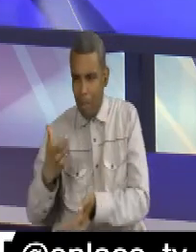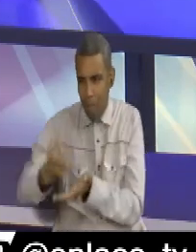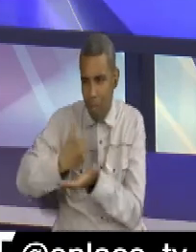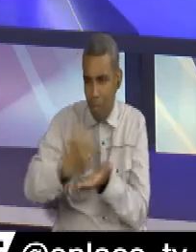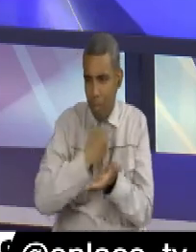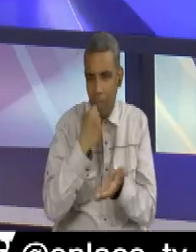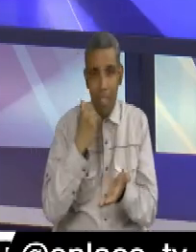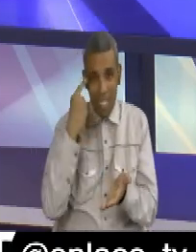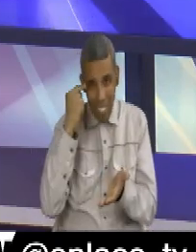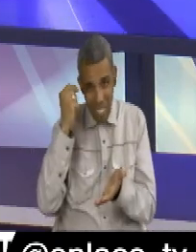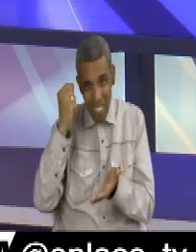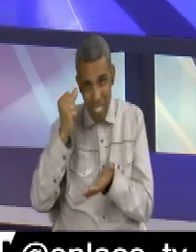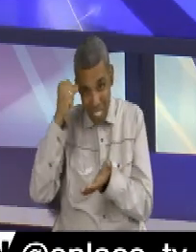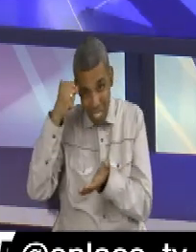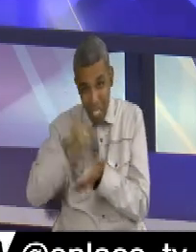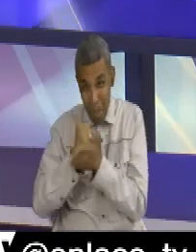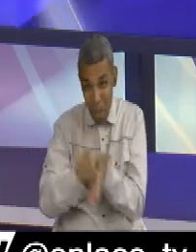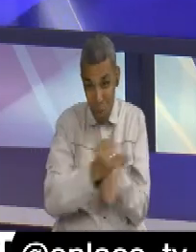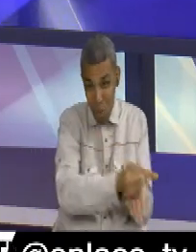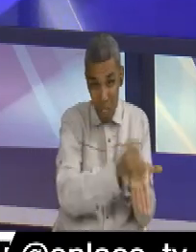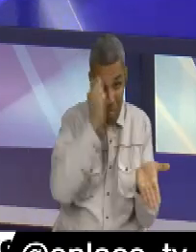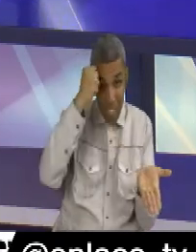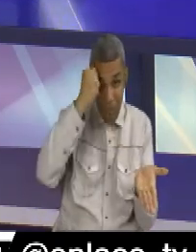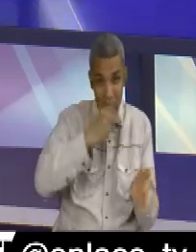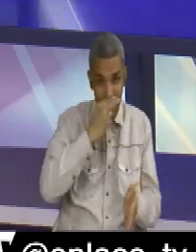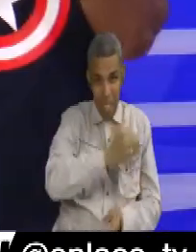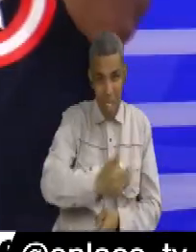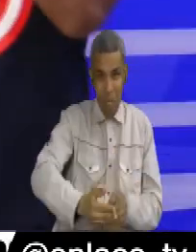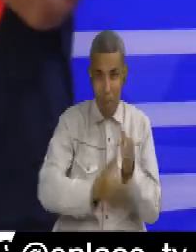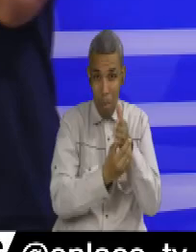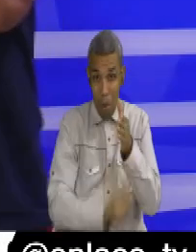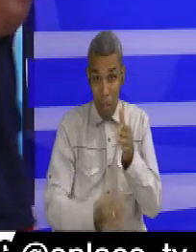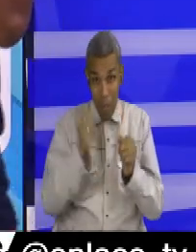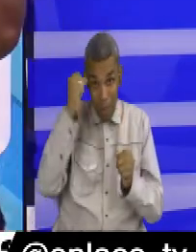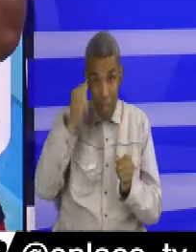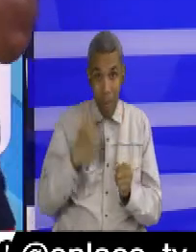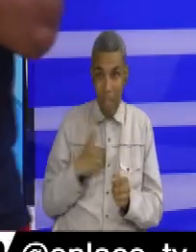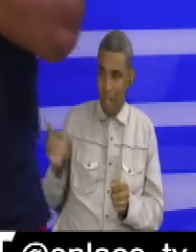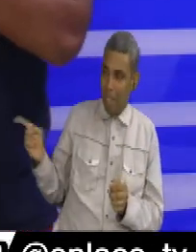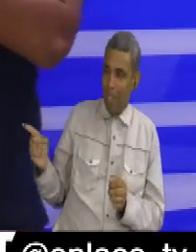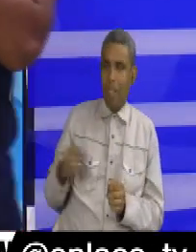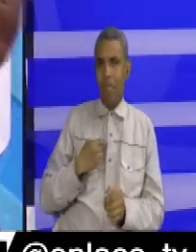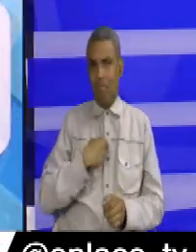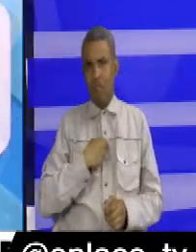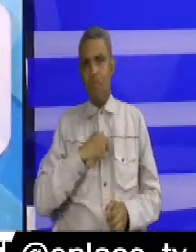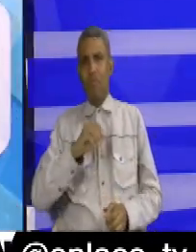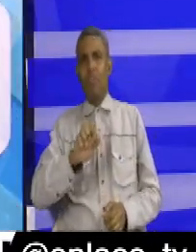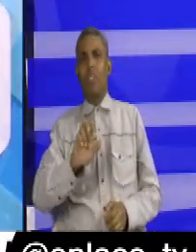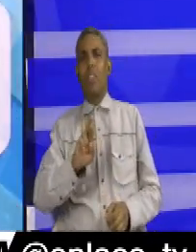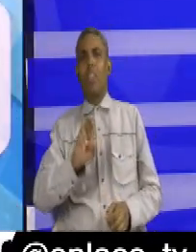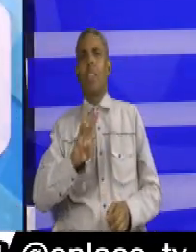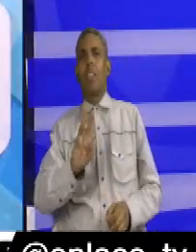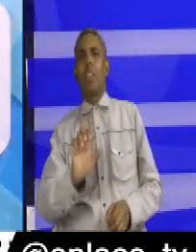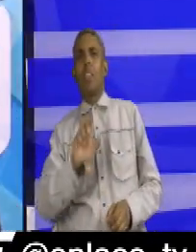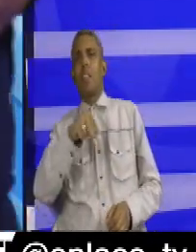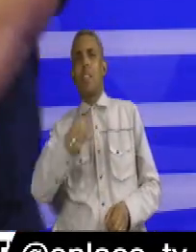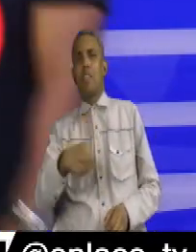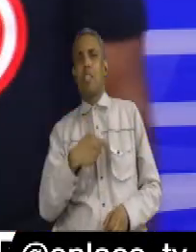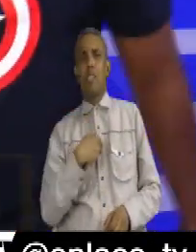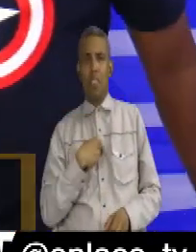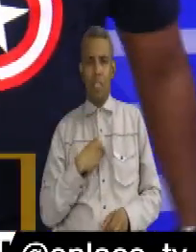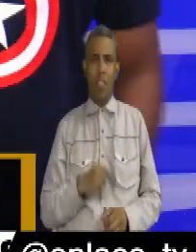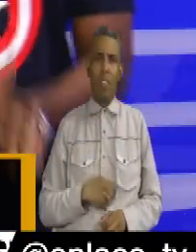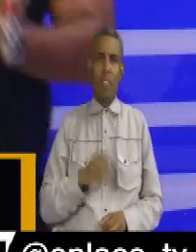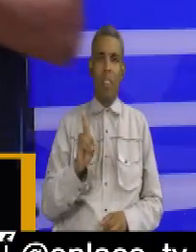y hablemos precisamente de su visita a nuestra ciudad. Hola, ¿qué tal, mi gente? Yo soy Erwin Espelucao. Y este es David Rao. Estamos